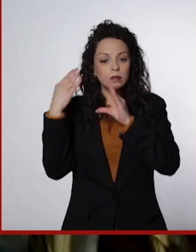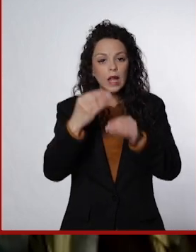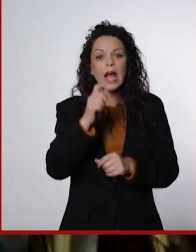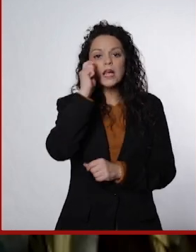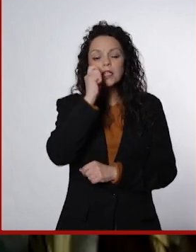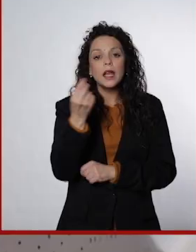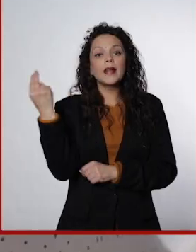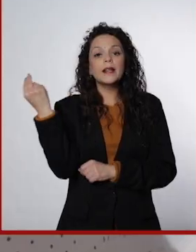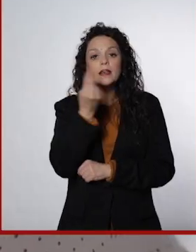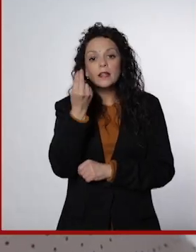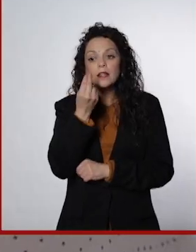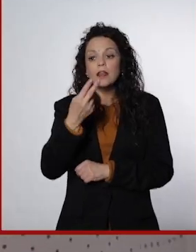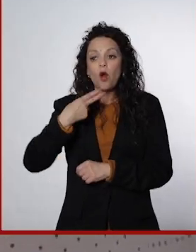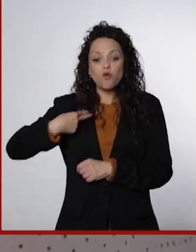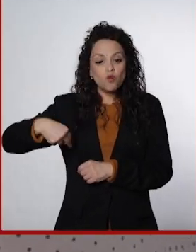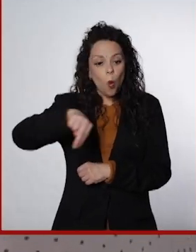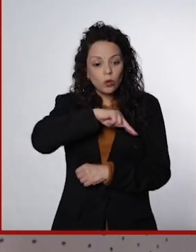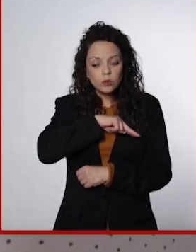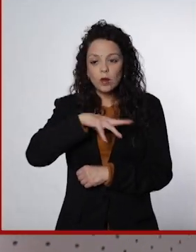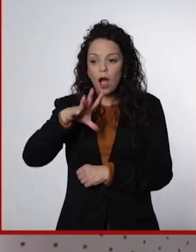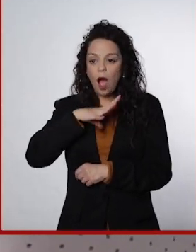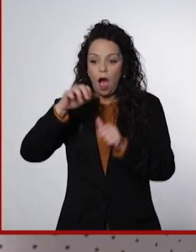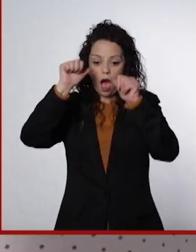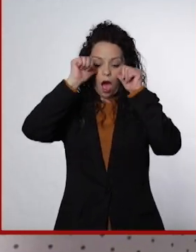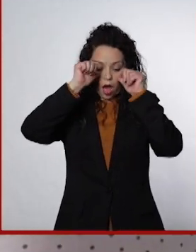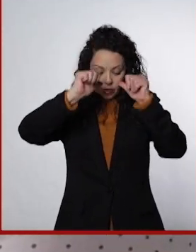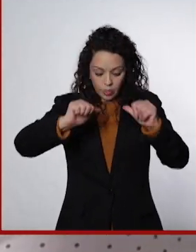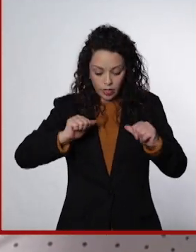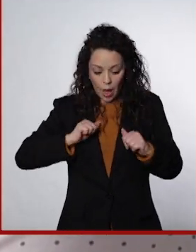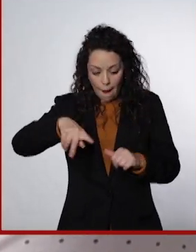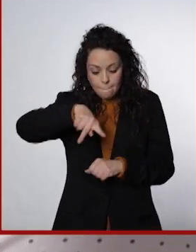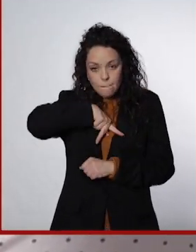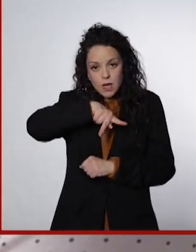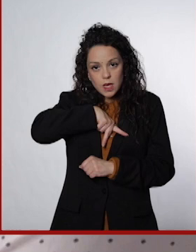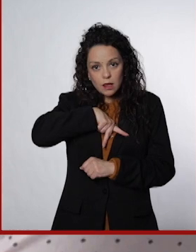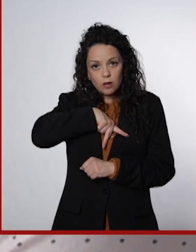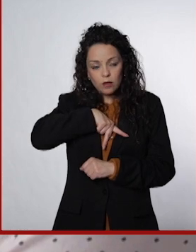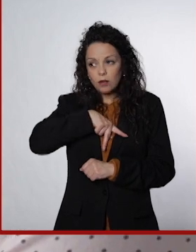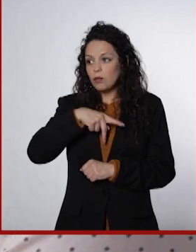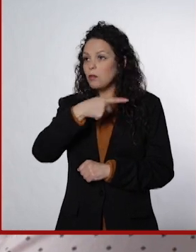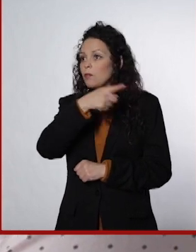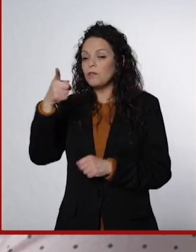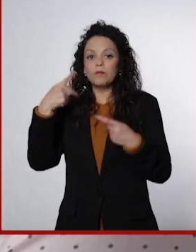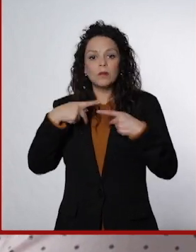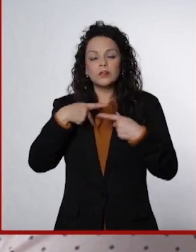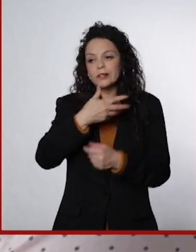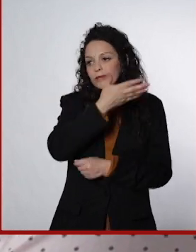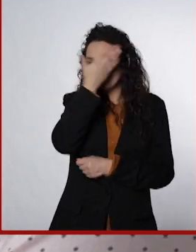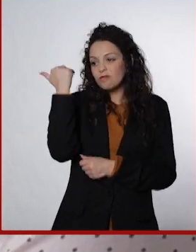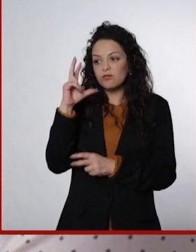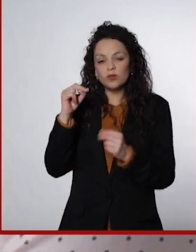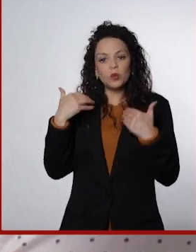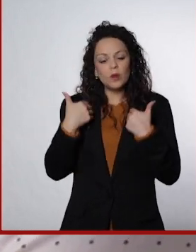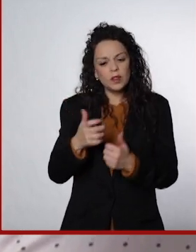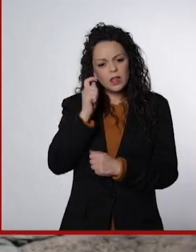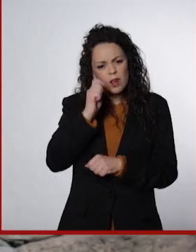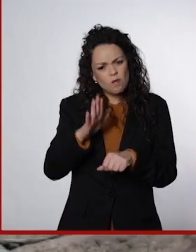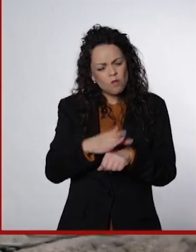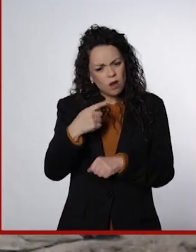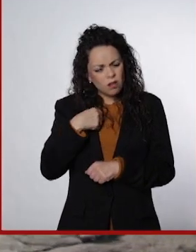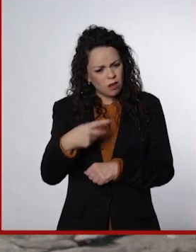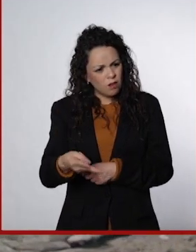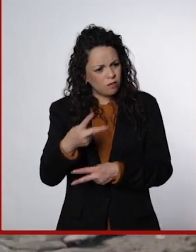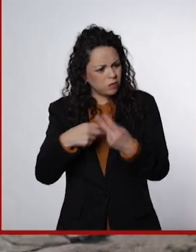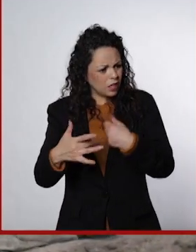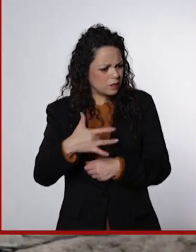a nosotros mismos, y es muy difícil a veces saber qué es lo que estás sintiendo y notar qué fue lo que lo disparó. Y bueno,